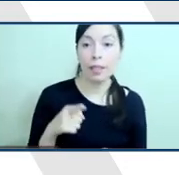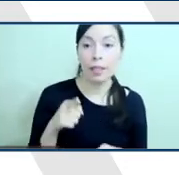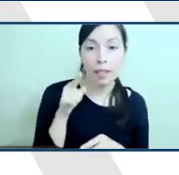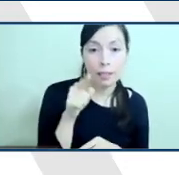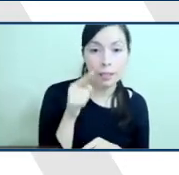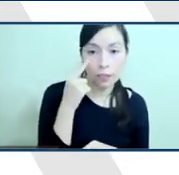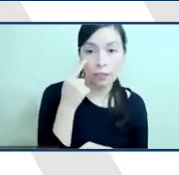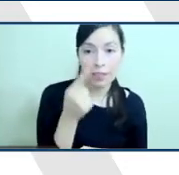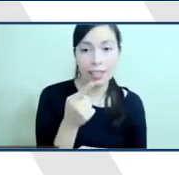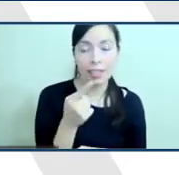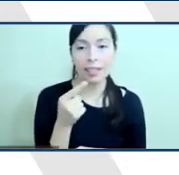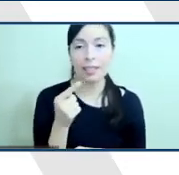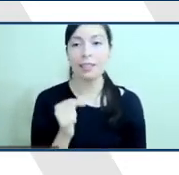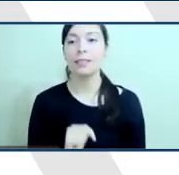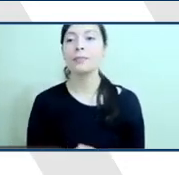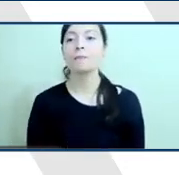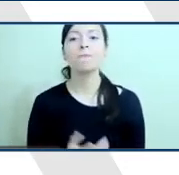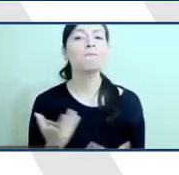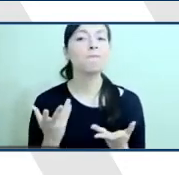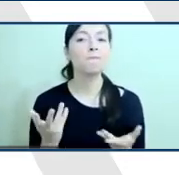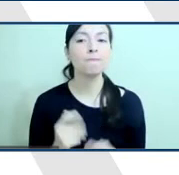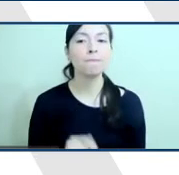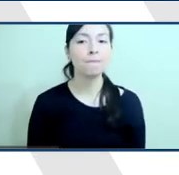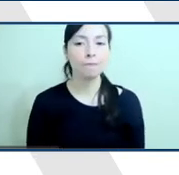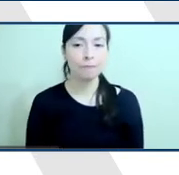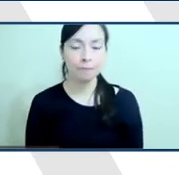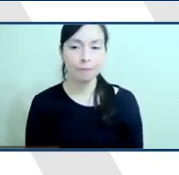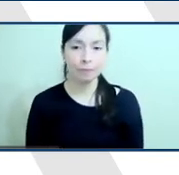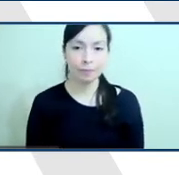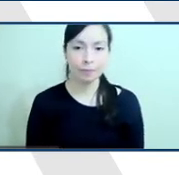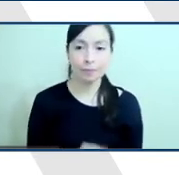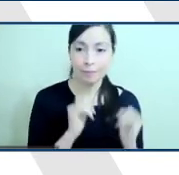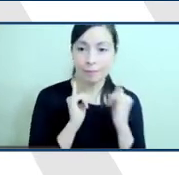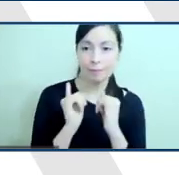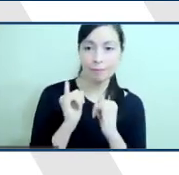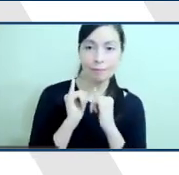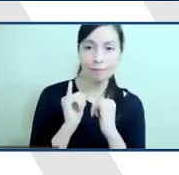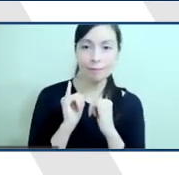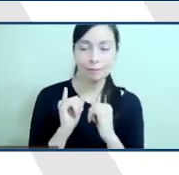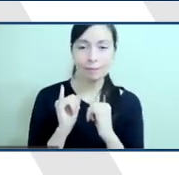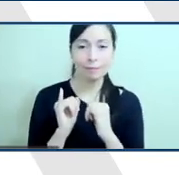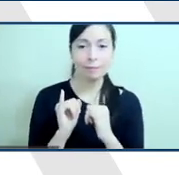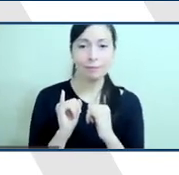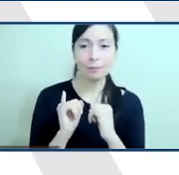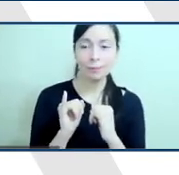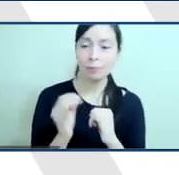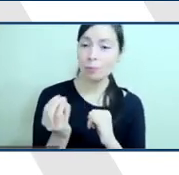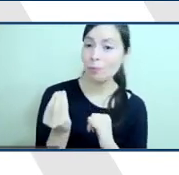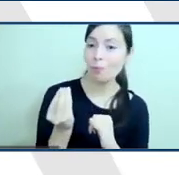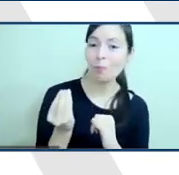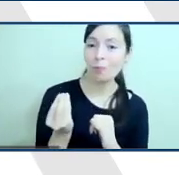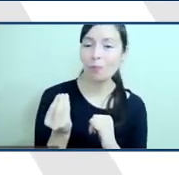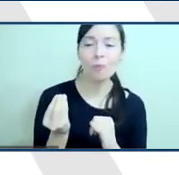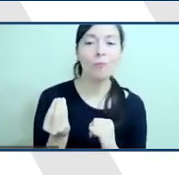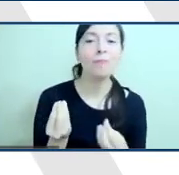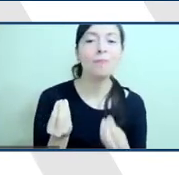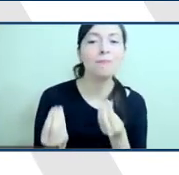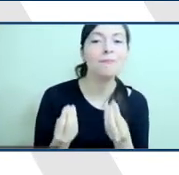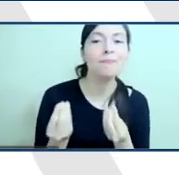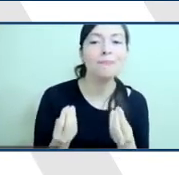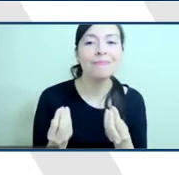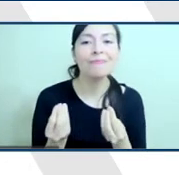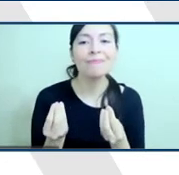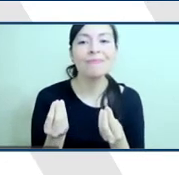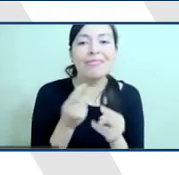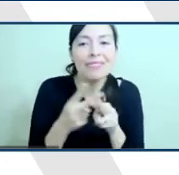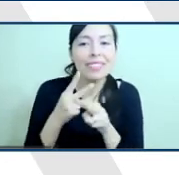lugar, finalmente, es que parte de los datos contribuyeron a la creación del catálogo